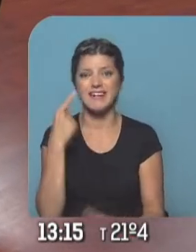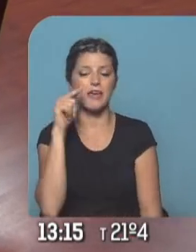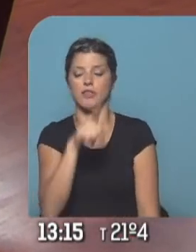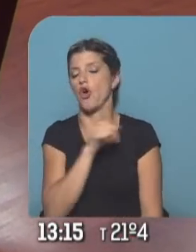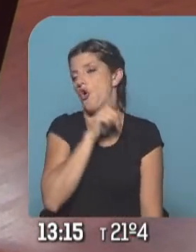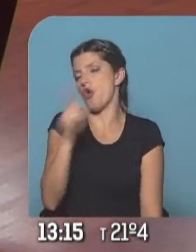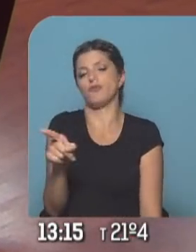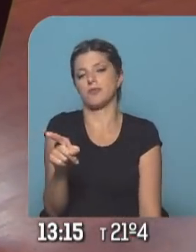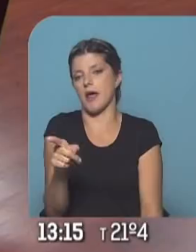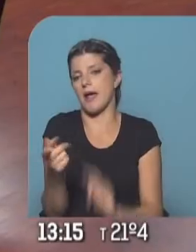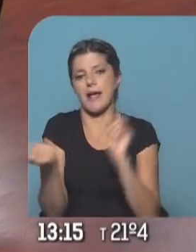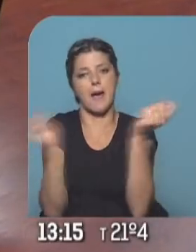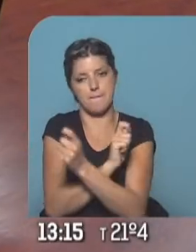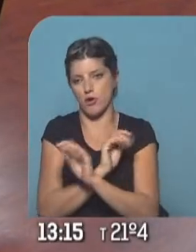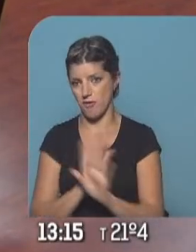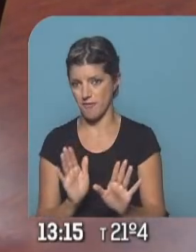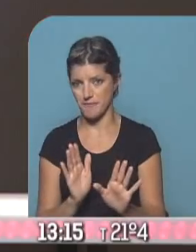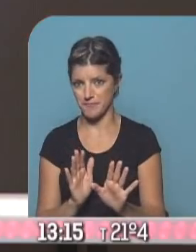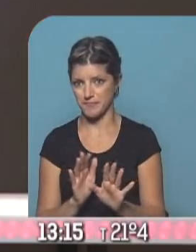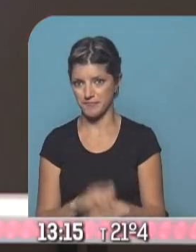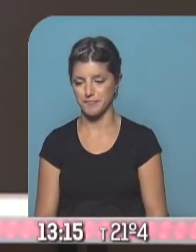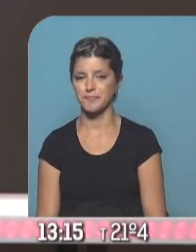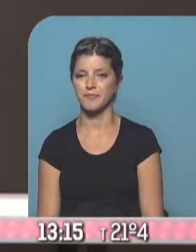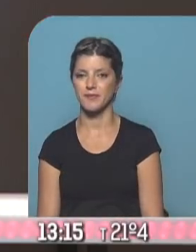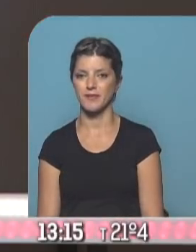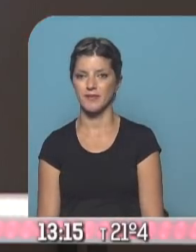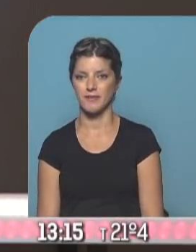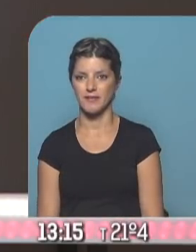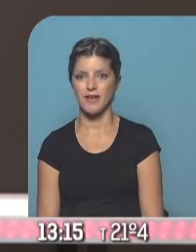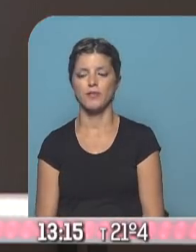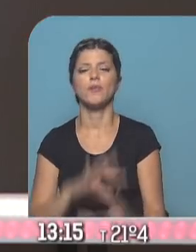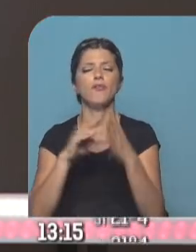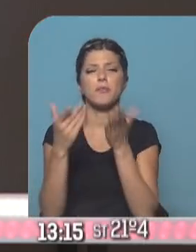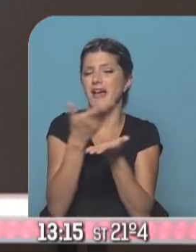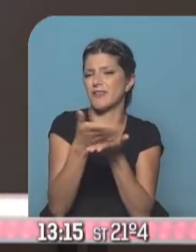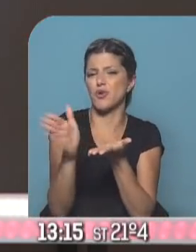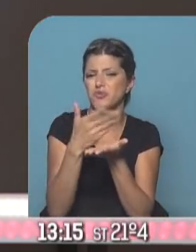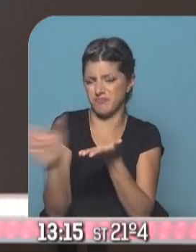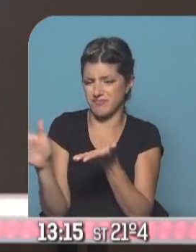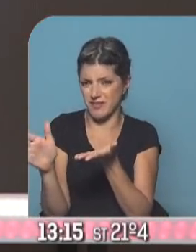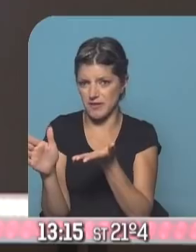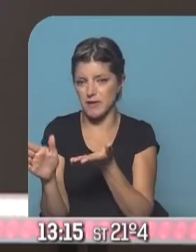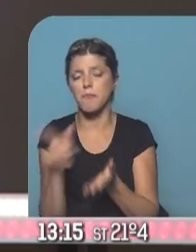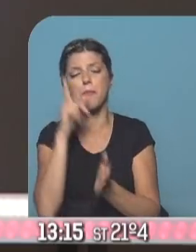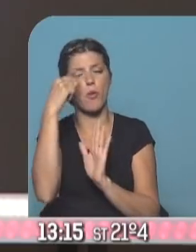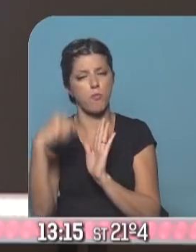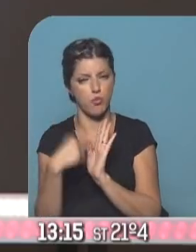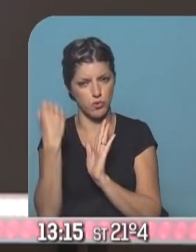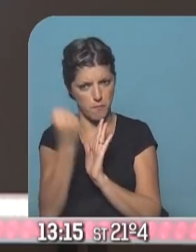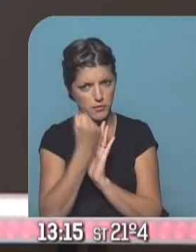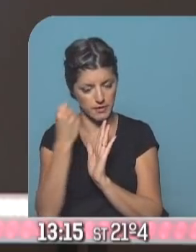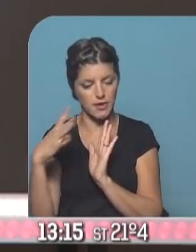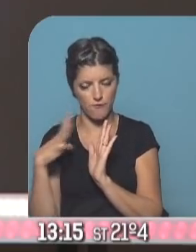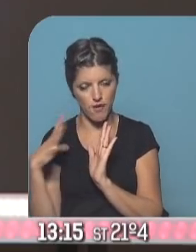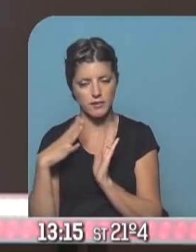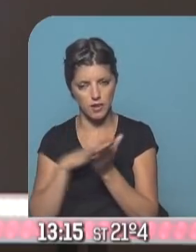contra de cualquier reforma. Claro. Es un sistema muy excluyente, digamos. Claro. Y este es uno de los puntos que me parece que sigue pendiente